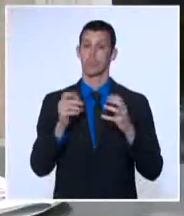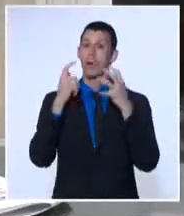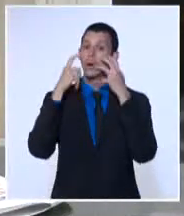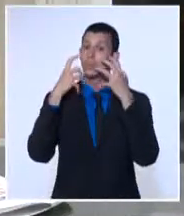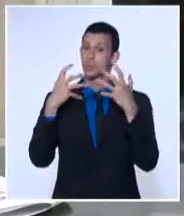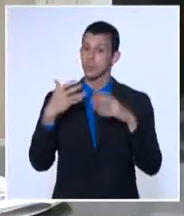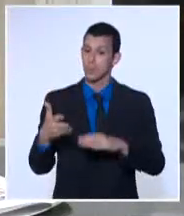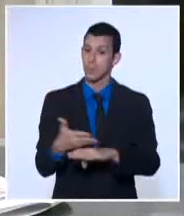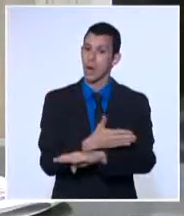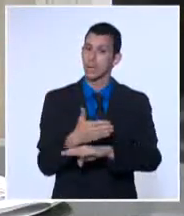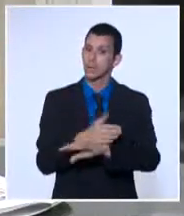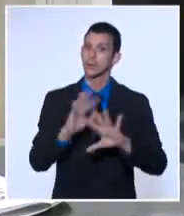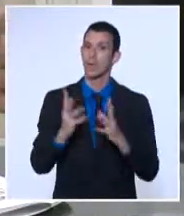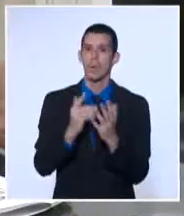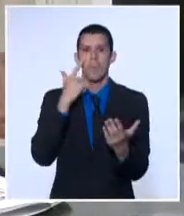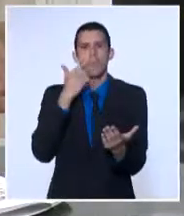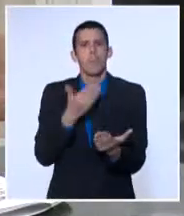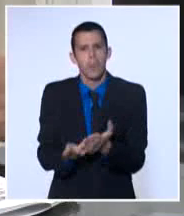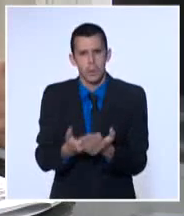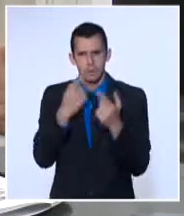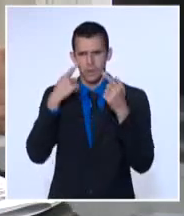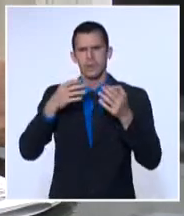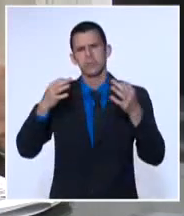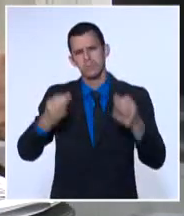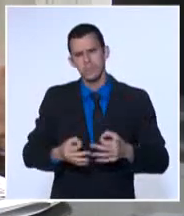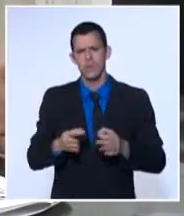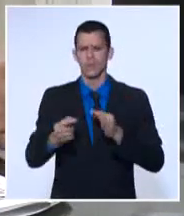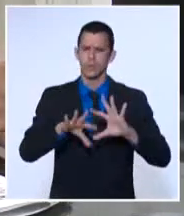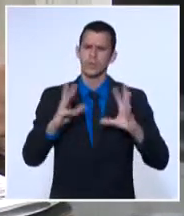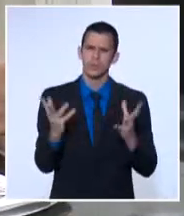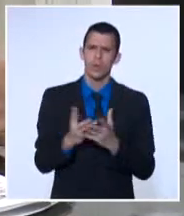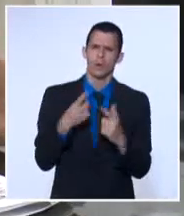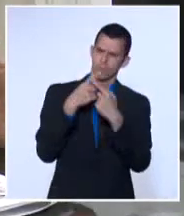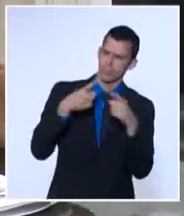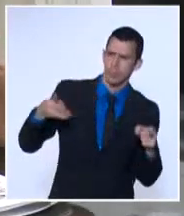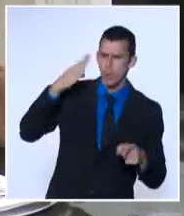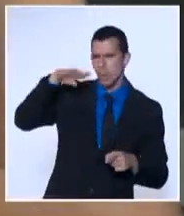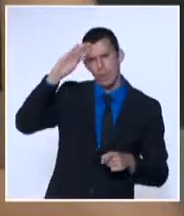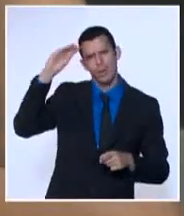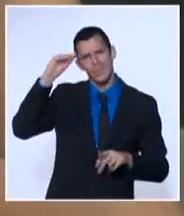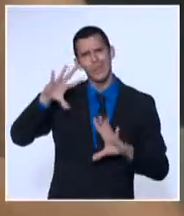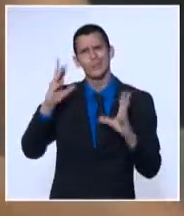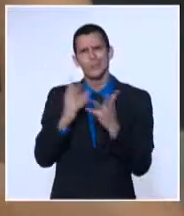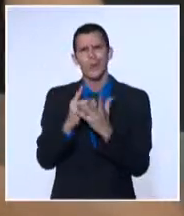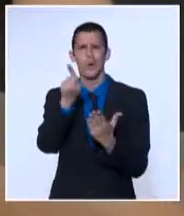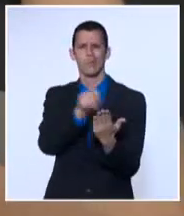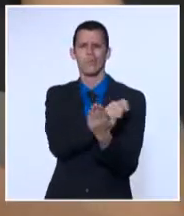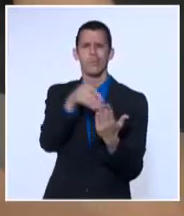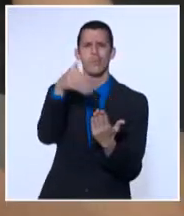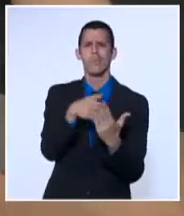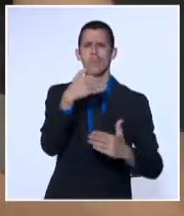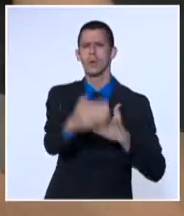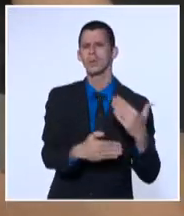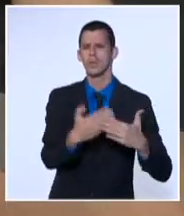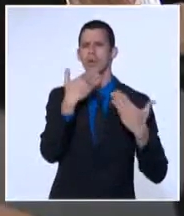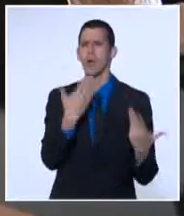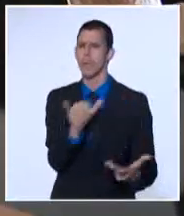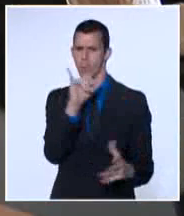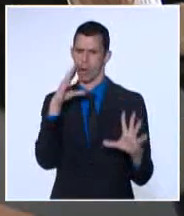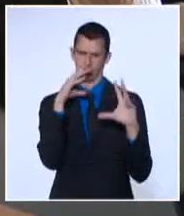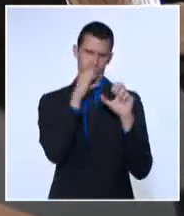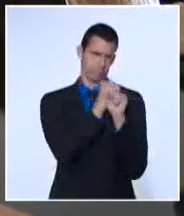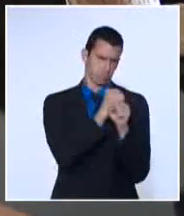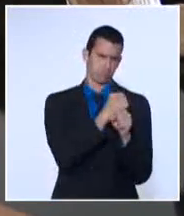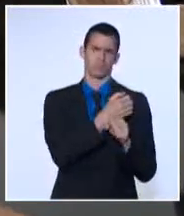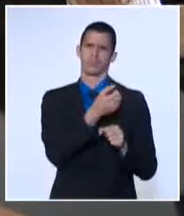los implicados y la seguridad de desarrollar las votaciones con la transparencia y apego a la legalidad que